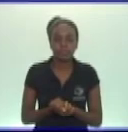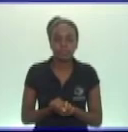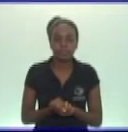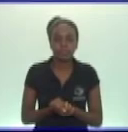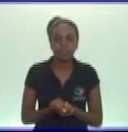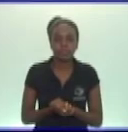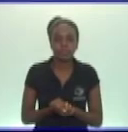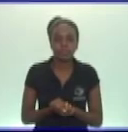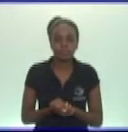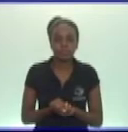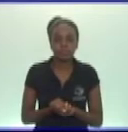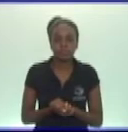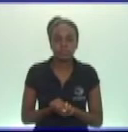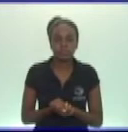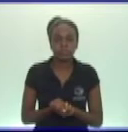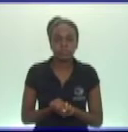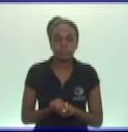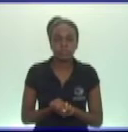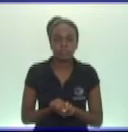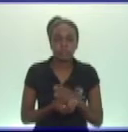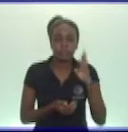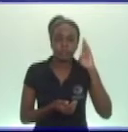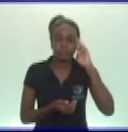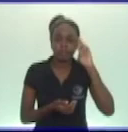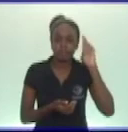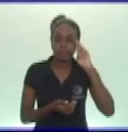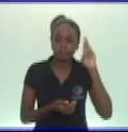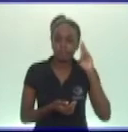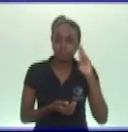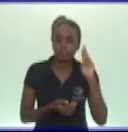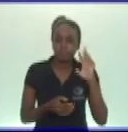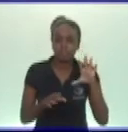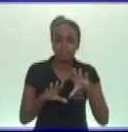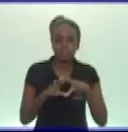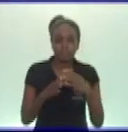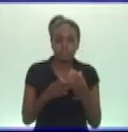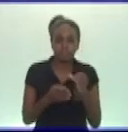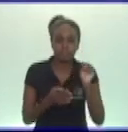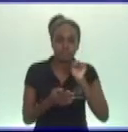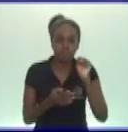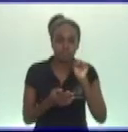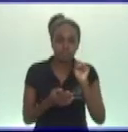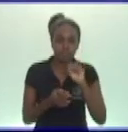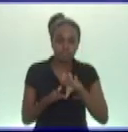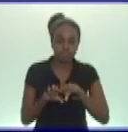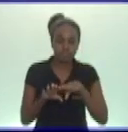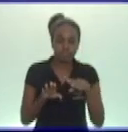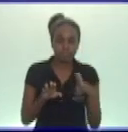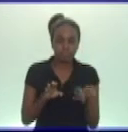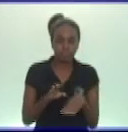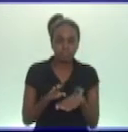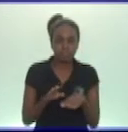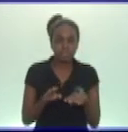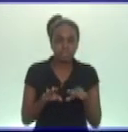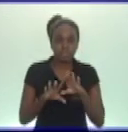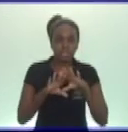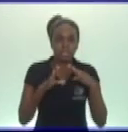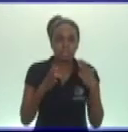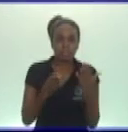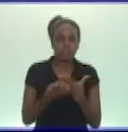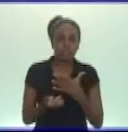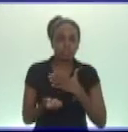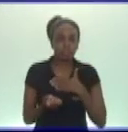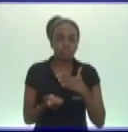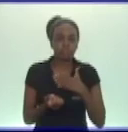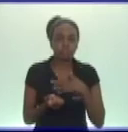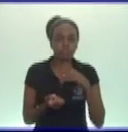proceso de deshumanización. Recordarles que en el caso de la subordinada adjetiva, la encabezan generalmente los pronombres relativos,